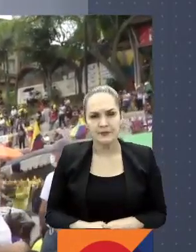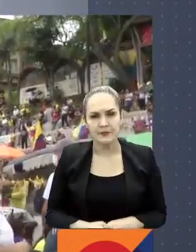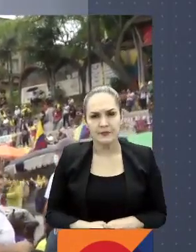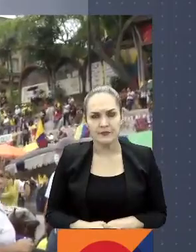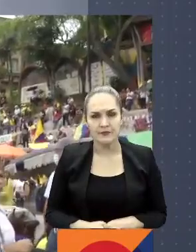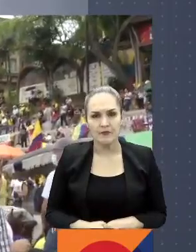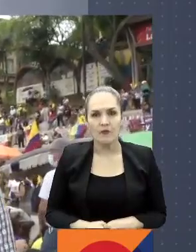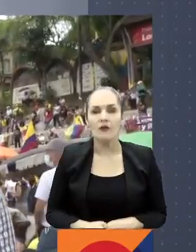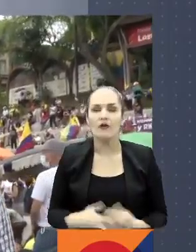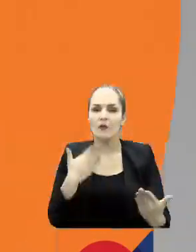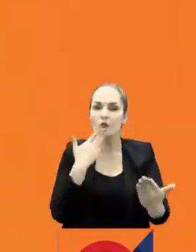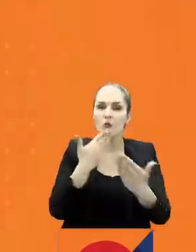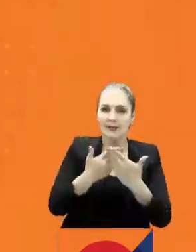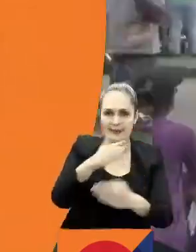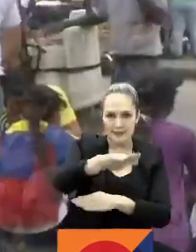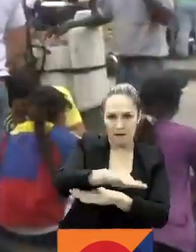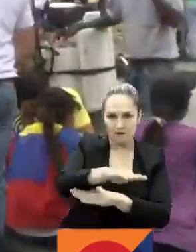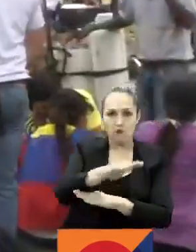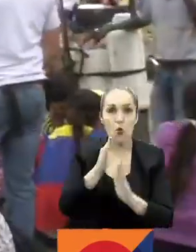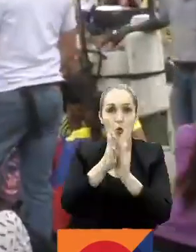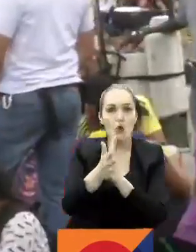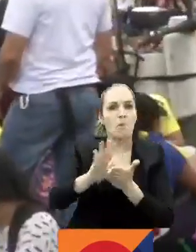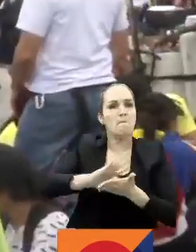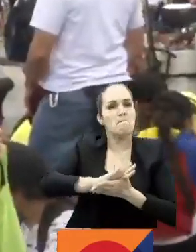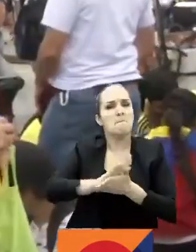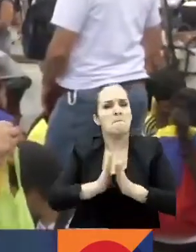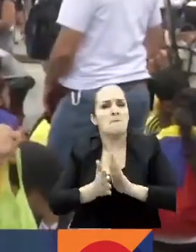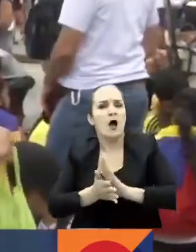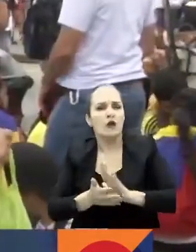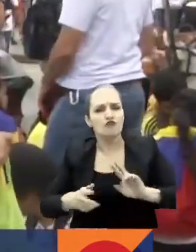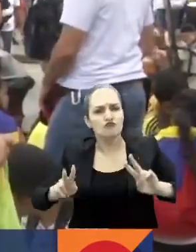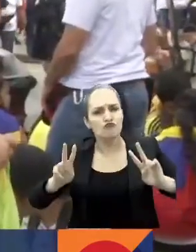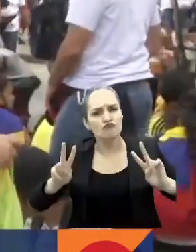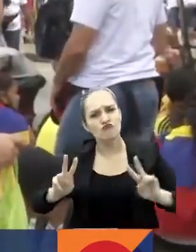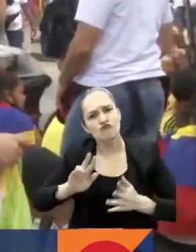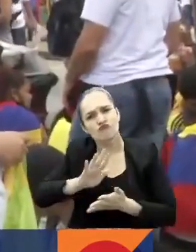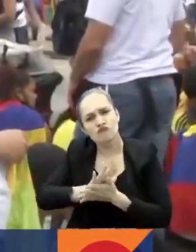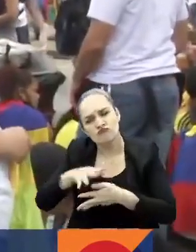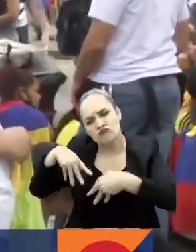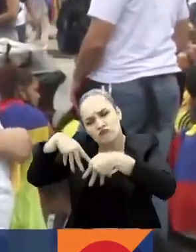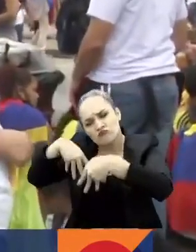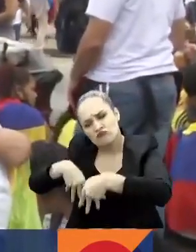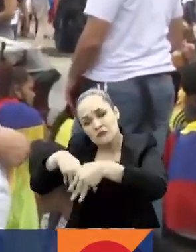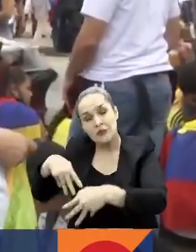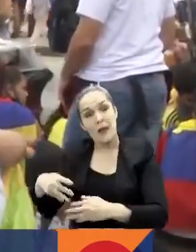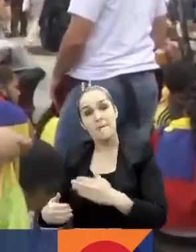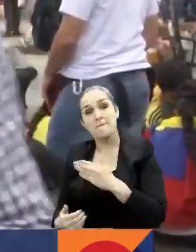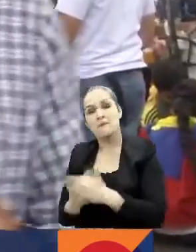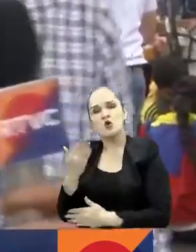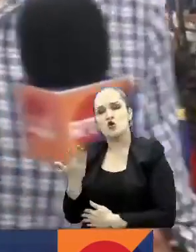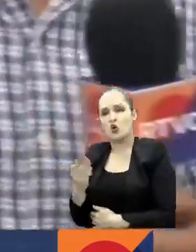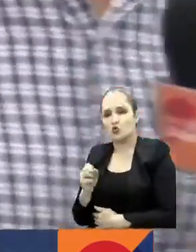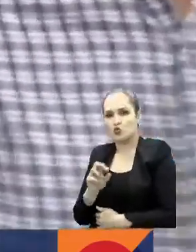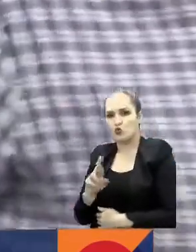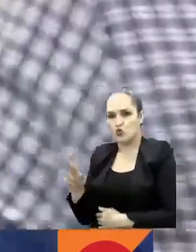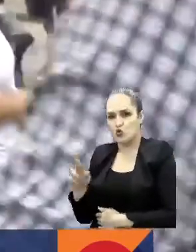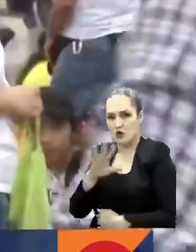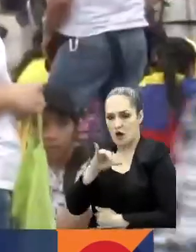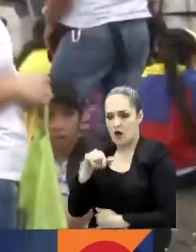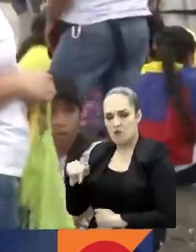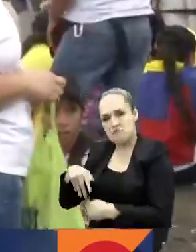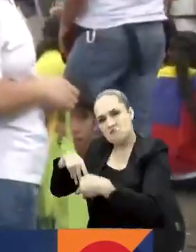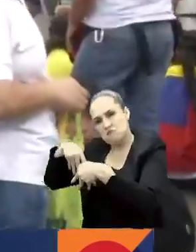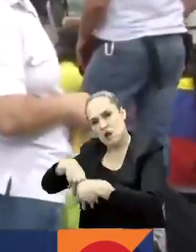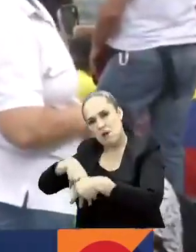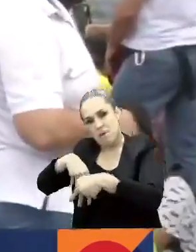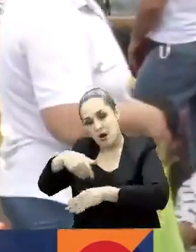Muy buenas tardes, pues de manera pacífica. Esta es una de esas movilizaciones que salió del sur de Cali. Ha transitado toda la calle